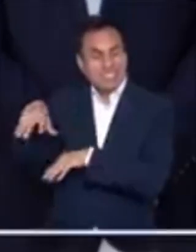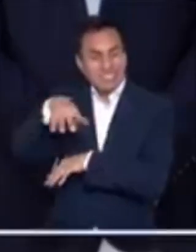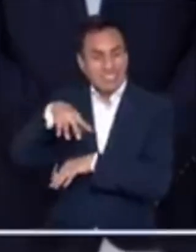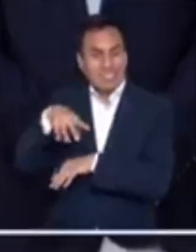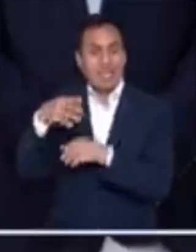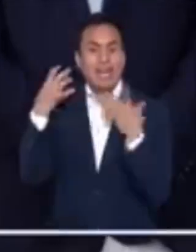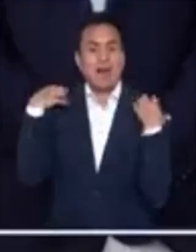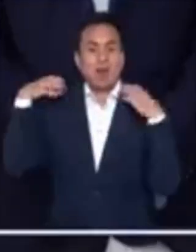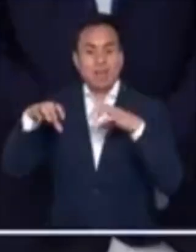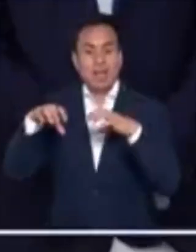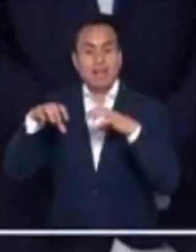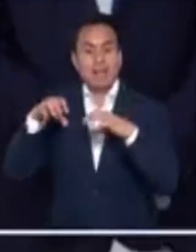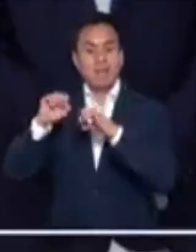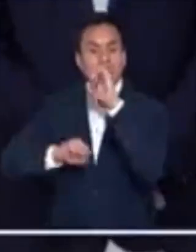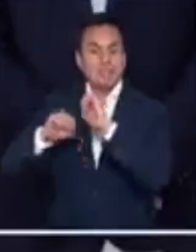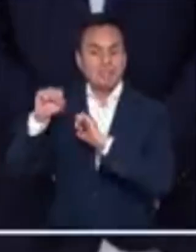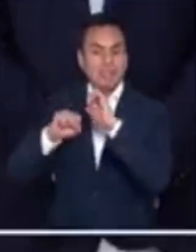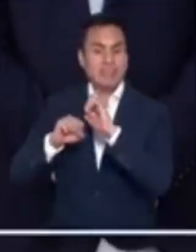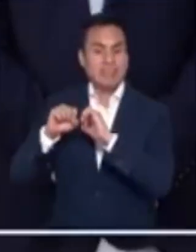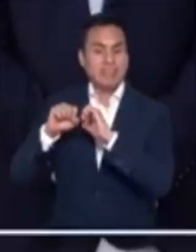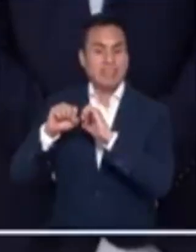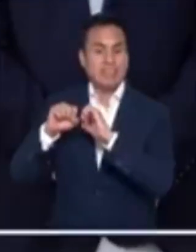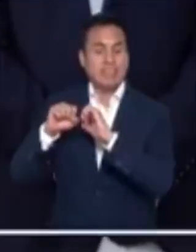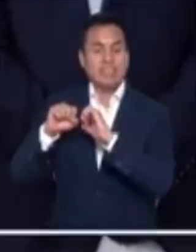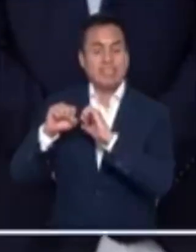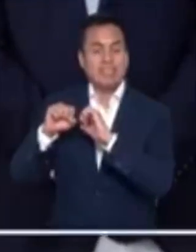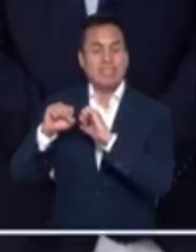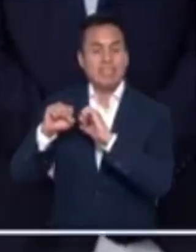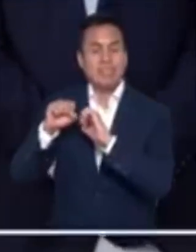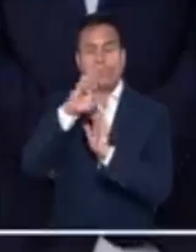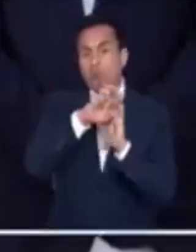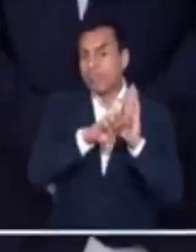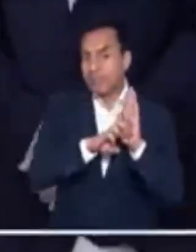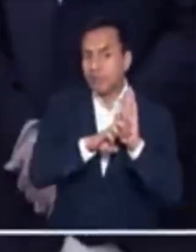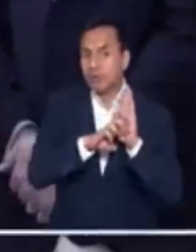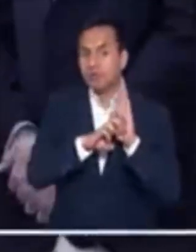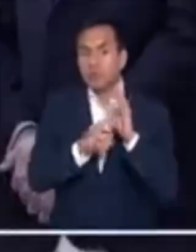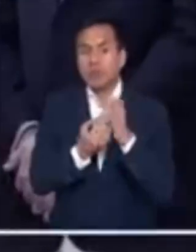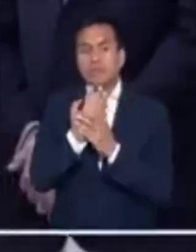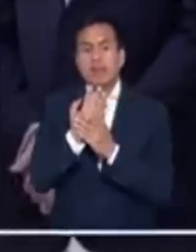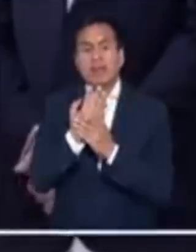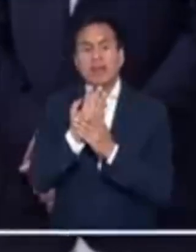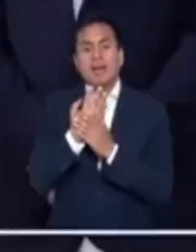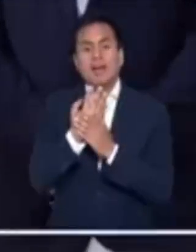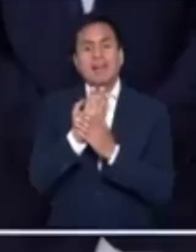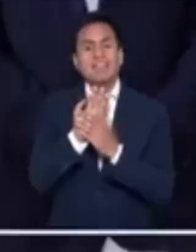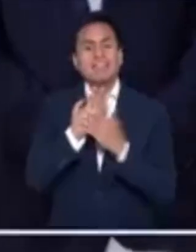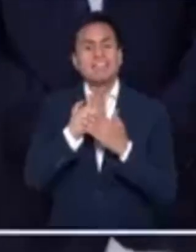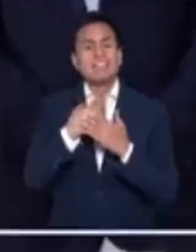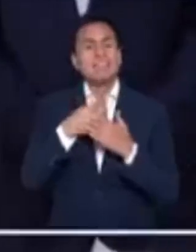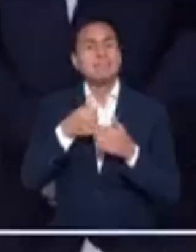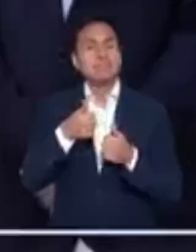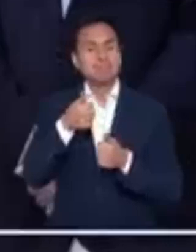la concesionaria a cargo de, y va a ser parte del proyecto de la nueva licitación de la ruta